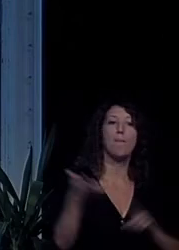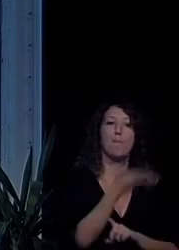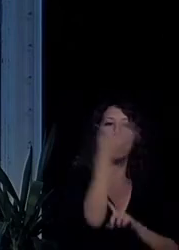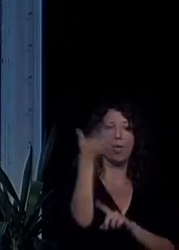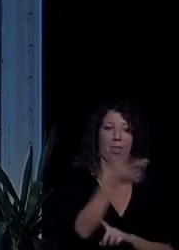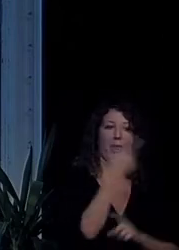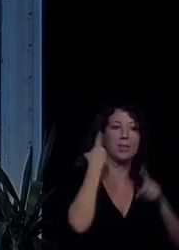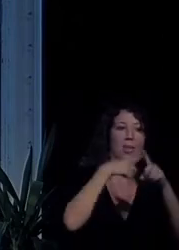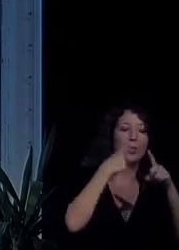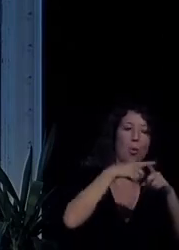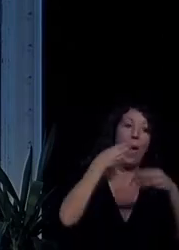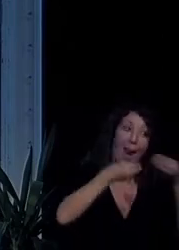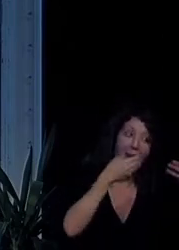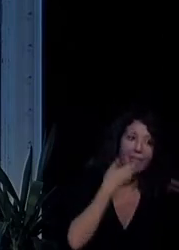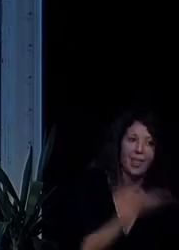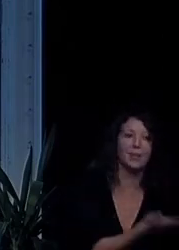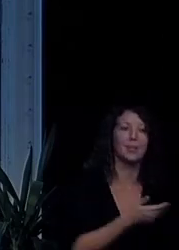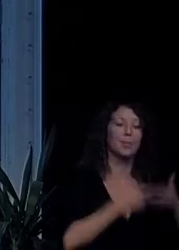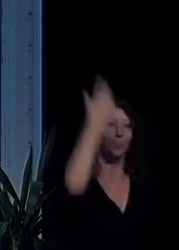¿no?